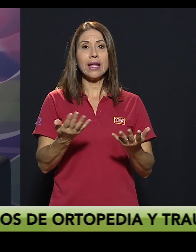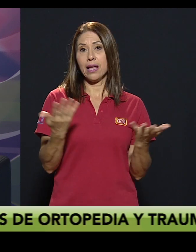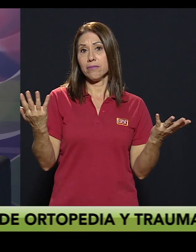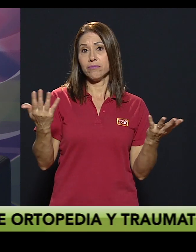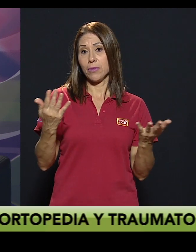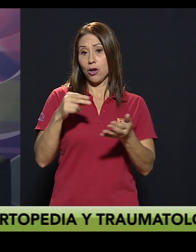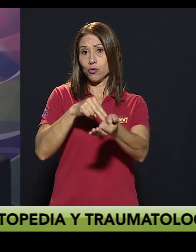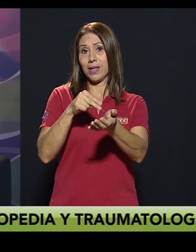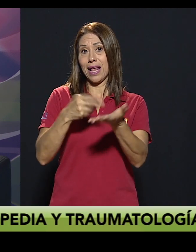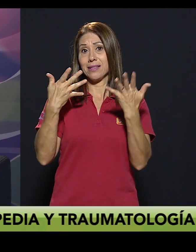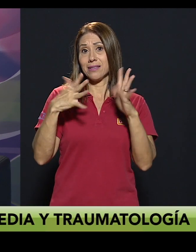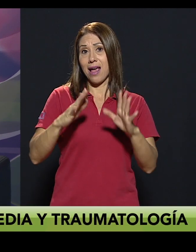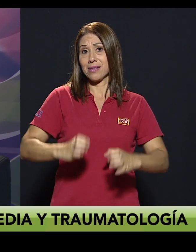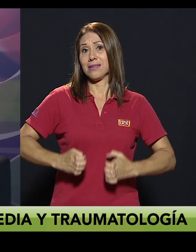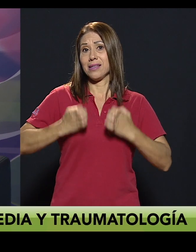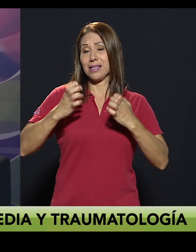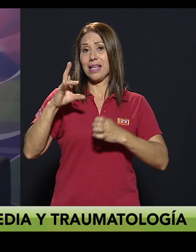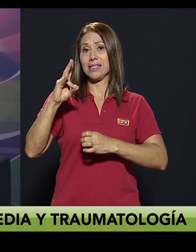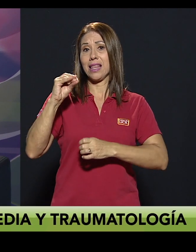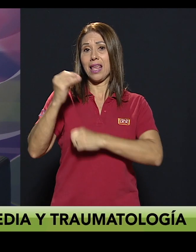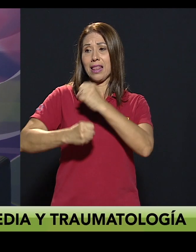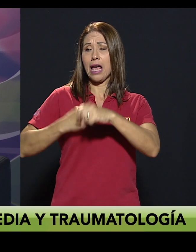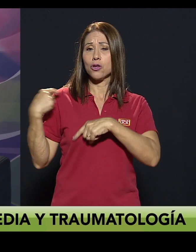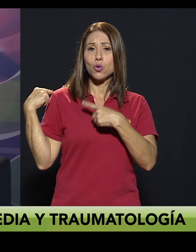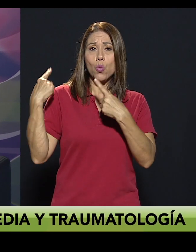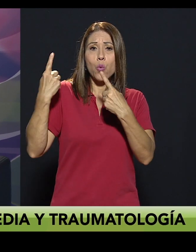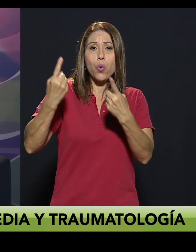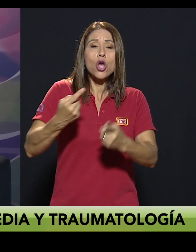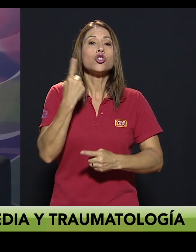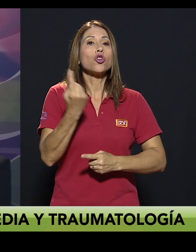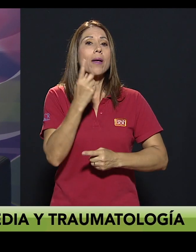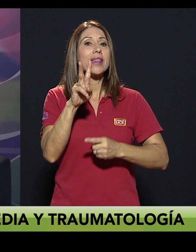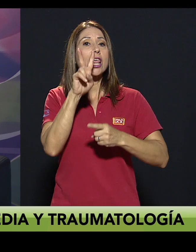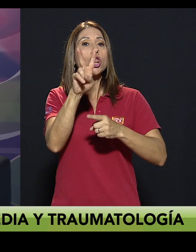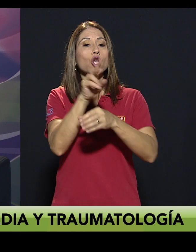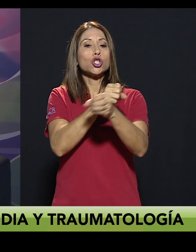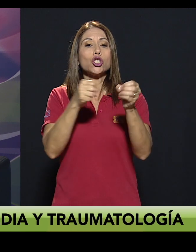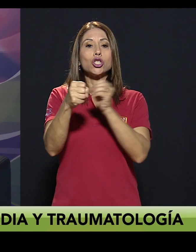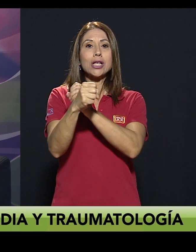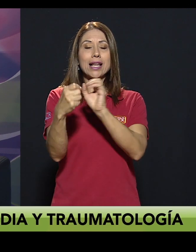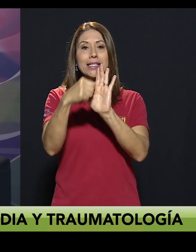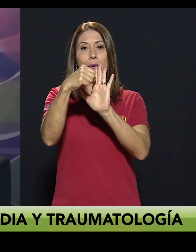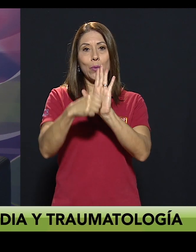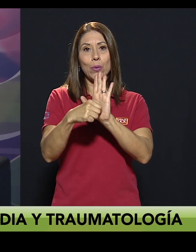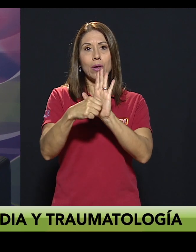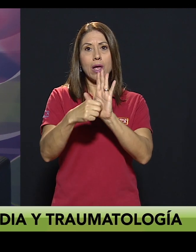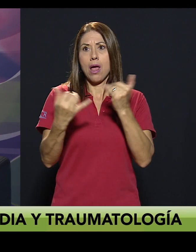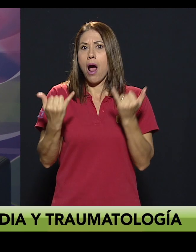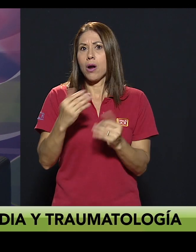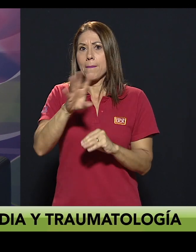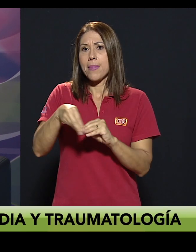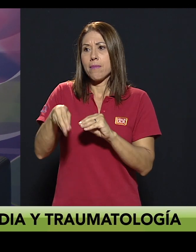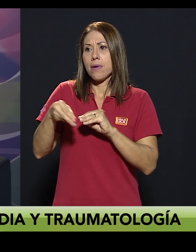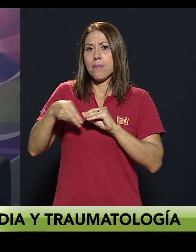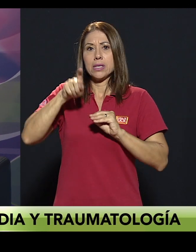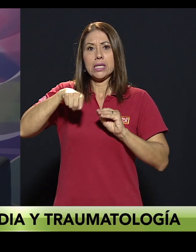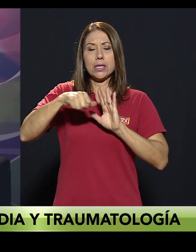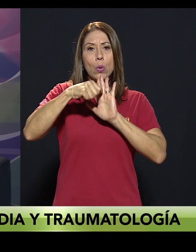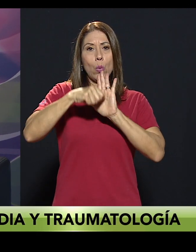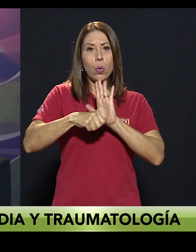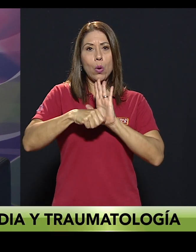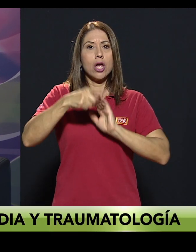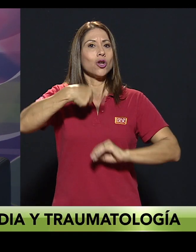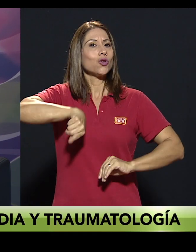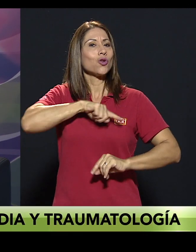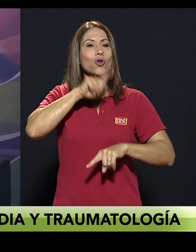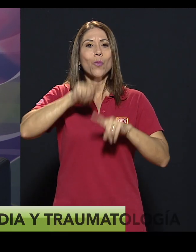que en los 70 años que tiene el hospital de existir, solo hay 2 quirófanos, ¿verdad? Claro. Y los servicios quirúrgicos han aumentado